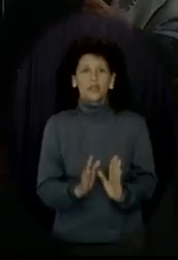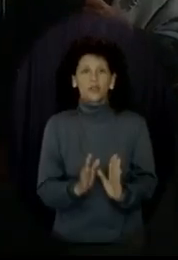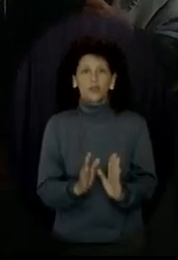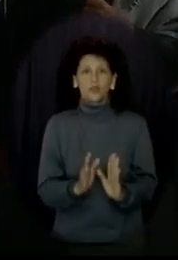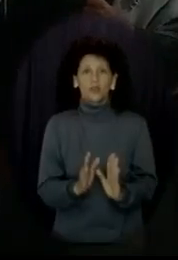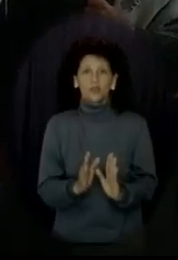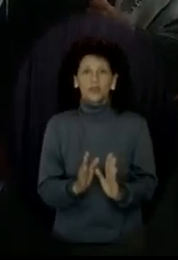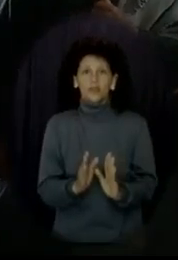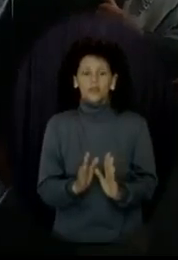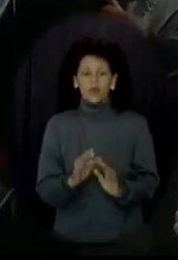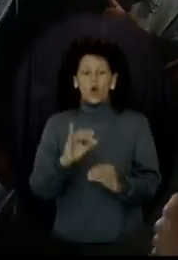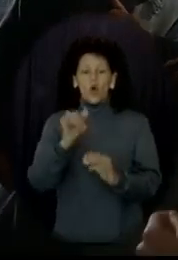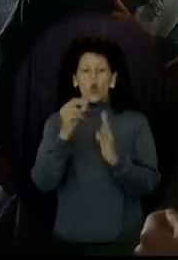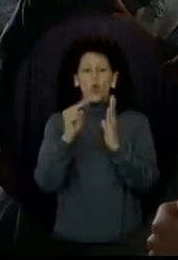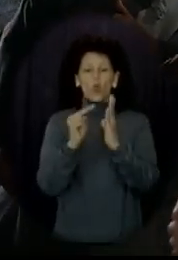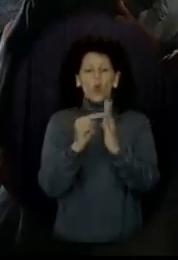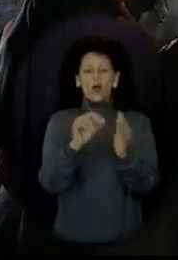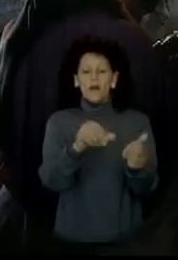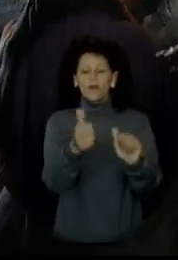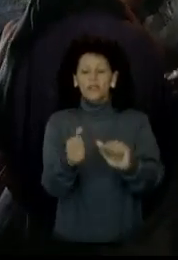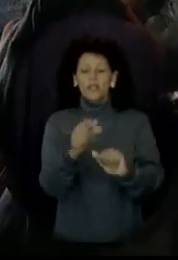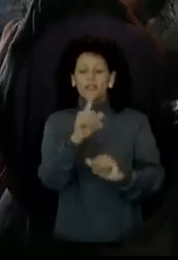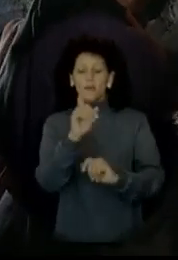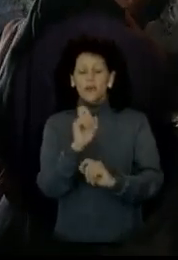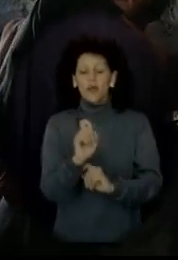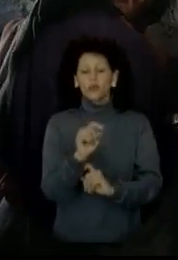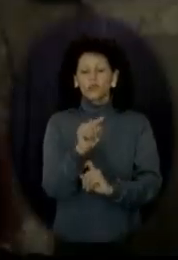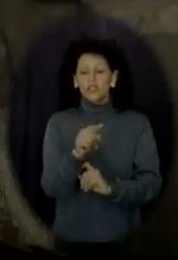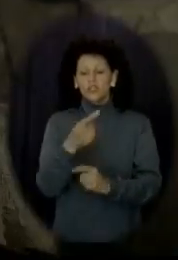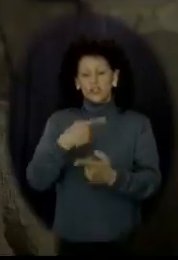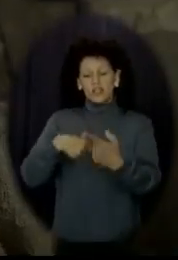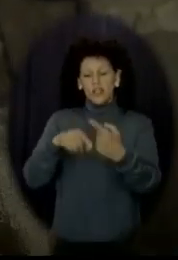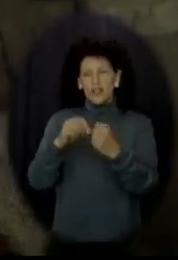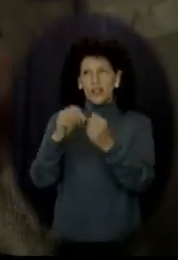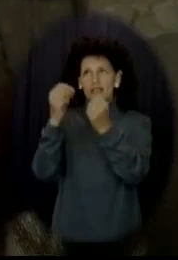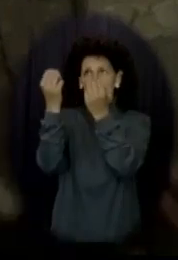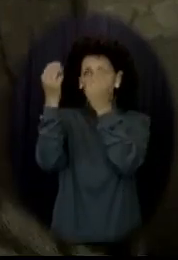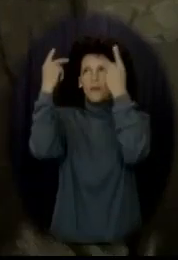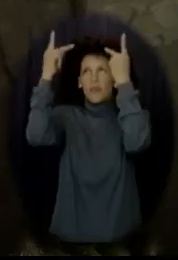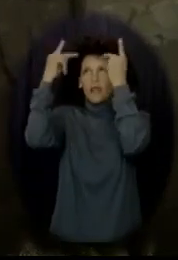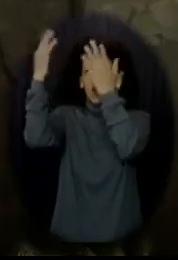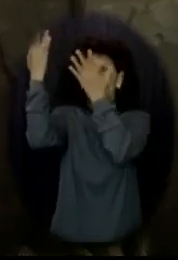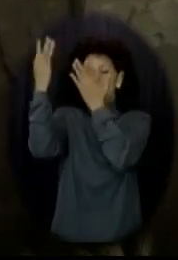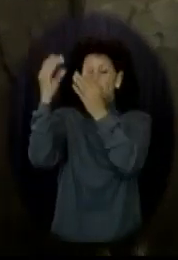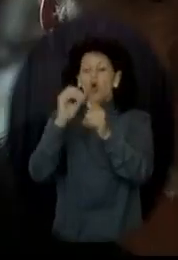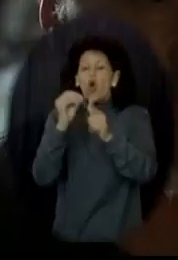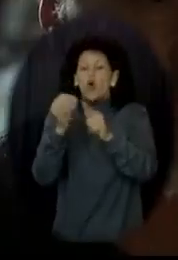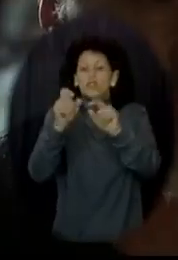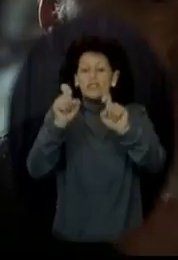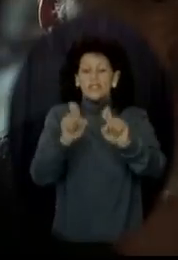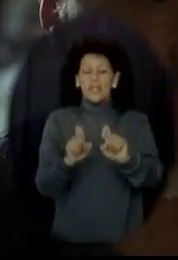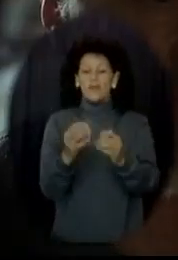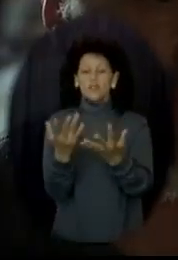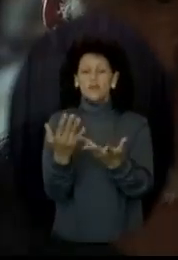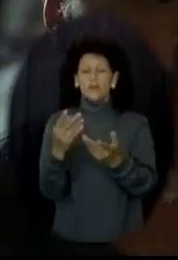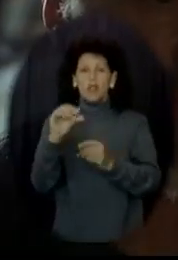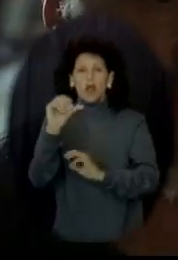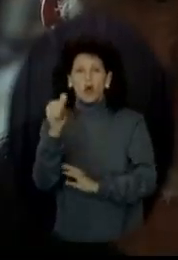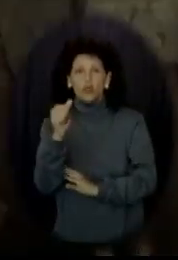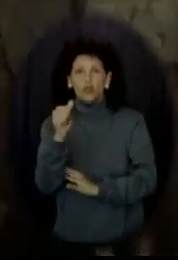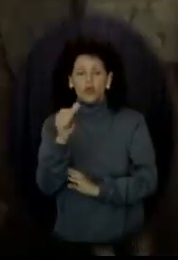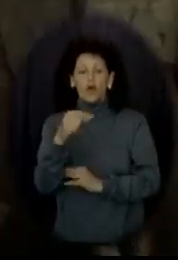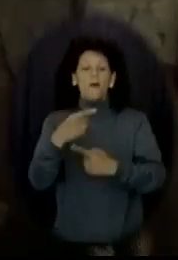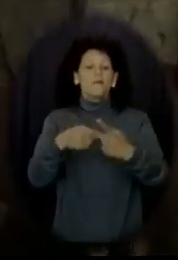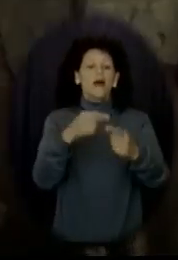Maestro. Juan el Bautista nos envió a preguntarte, ¿eres tú el que ha de venir o esperamos a